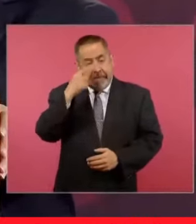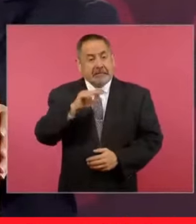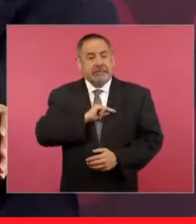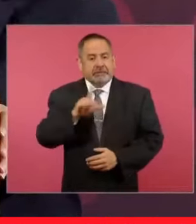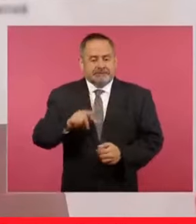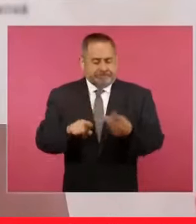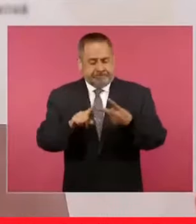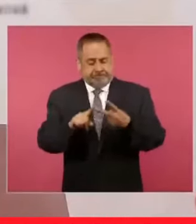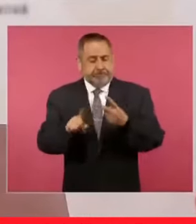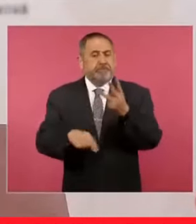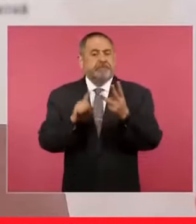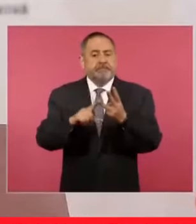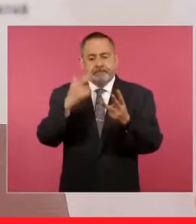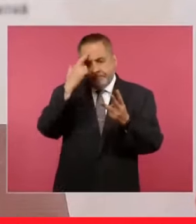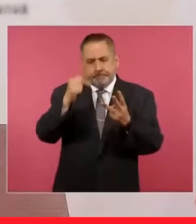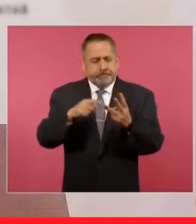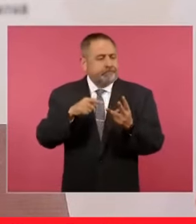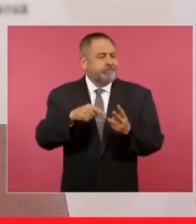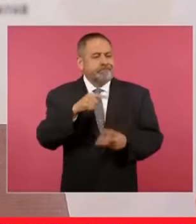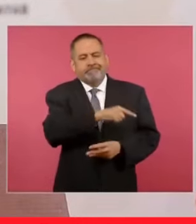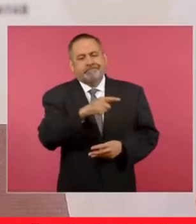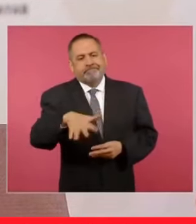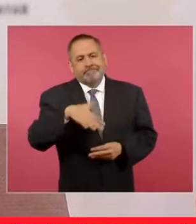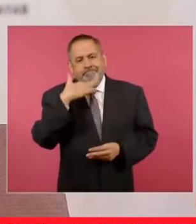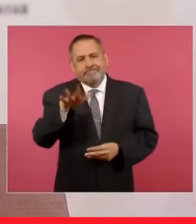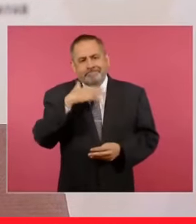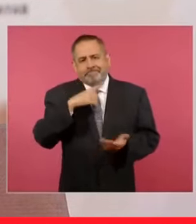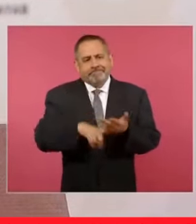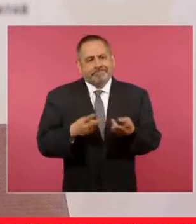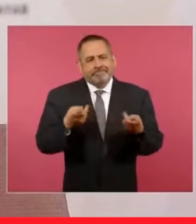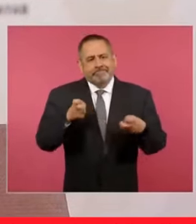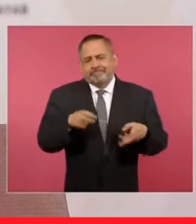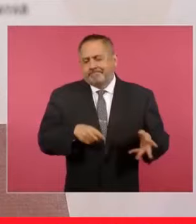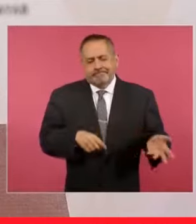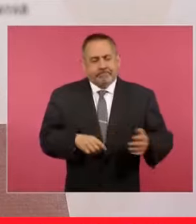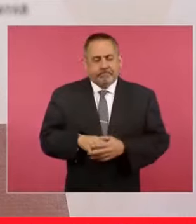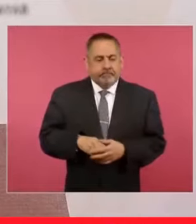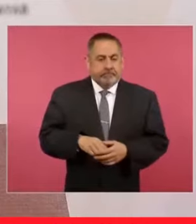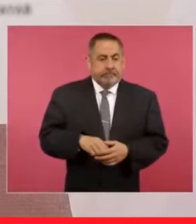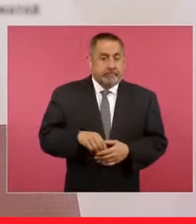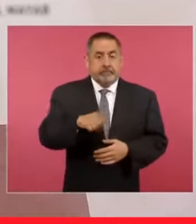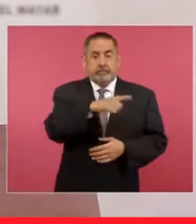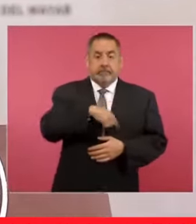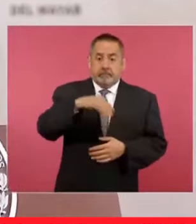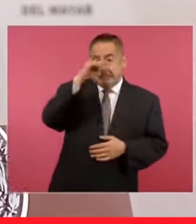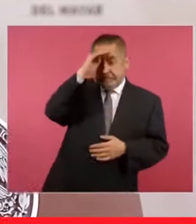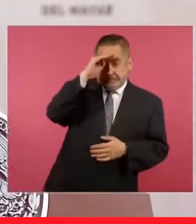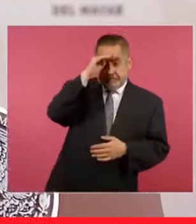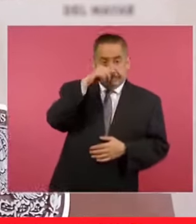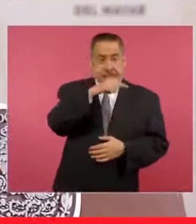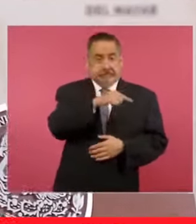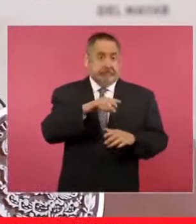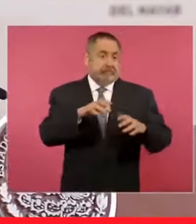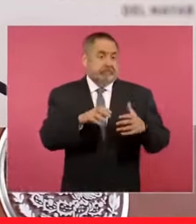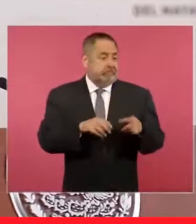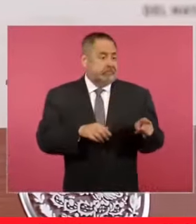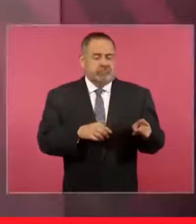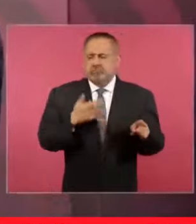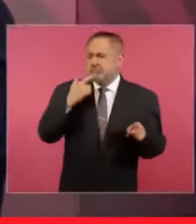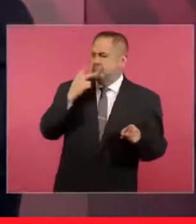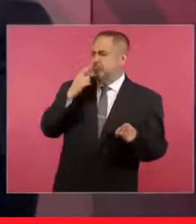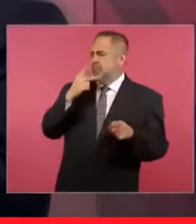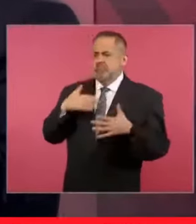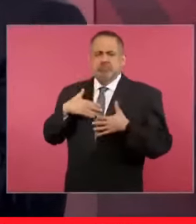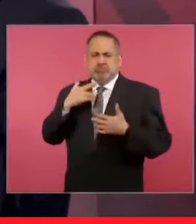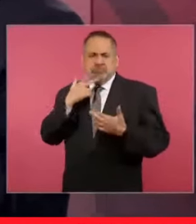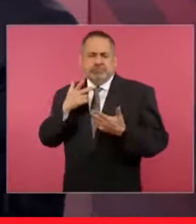segunda razón y la tercera es corrupción primero porque piensan que lo hacen